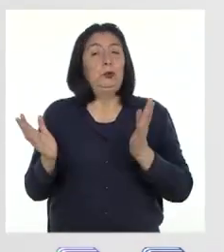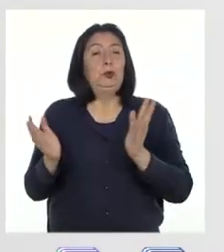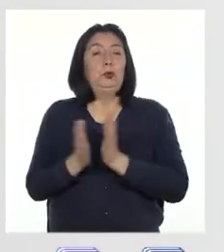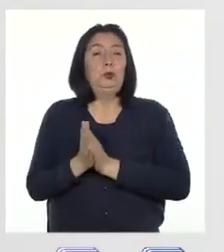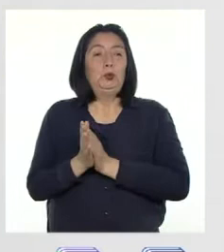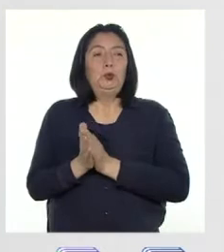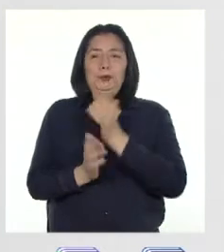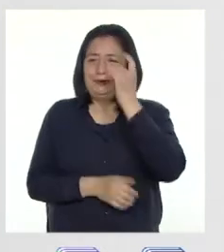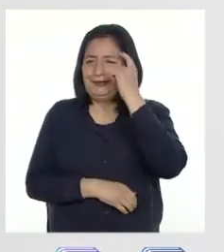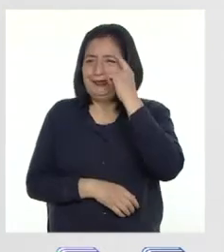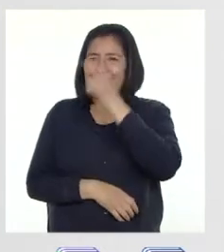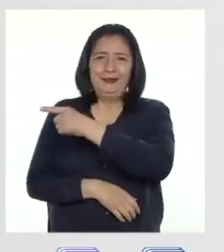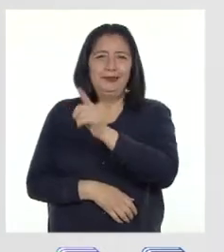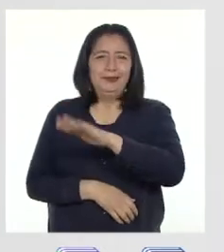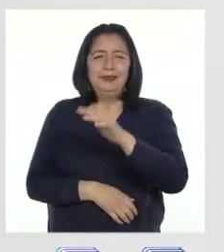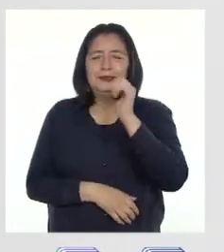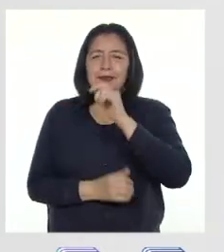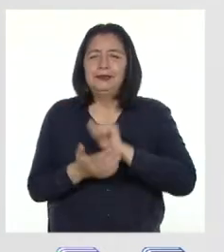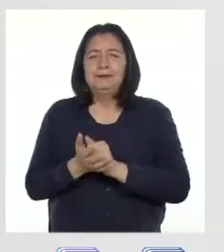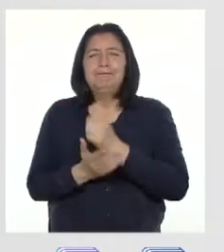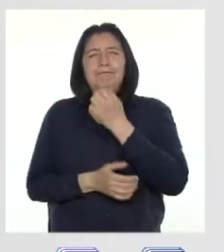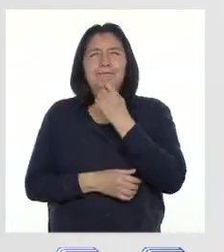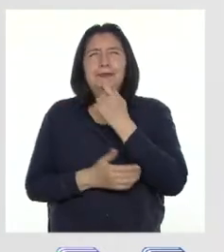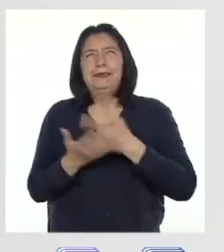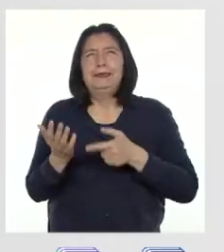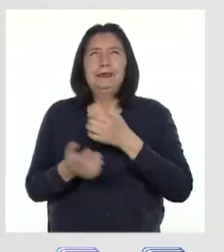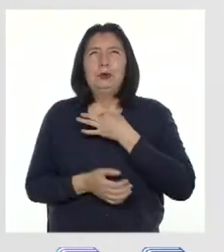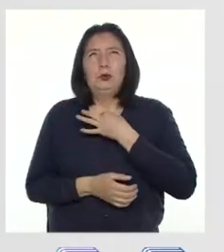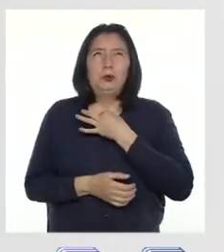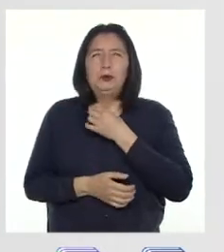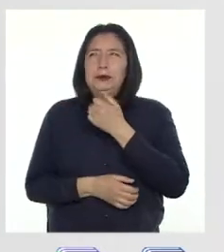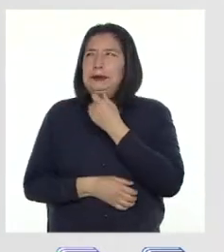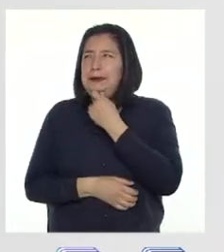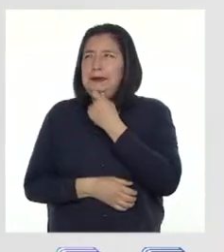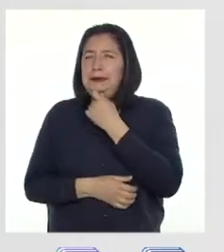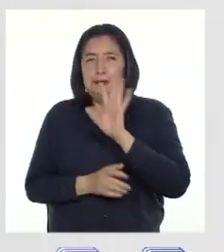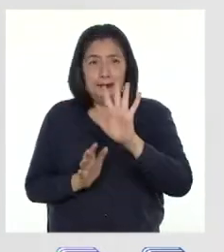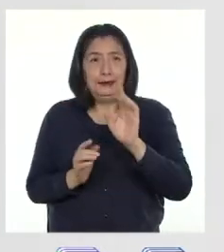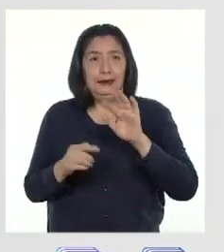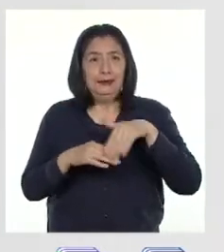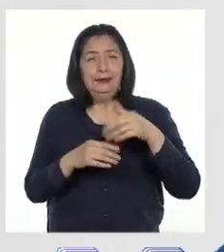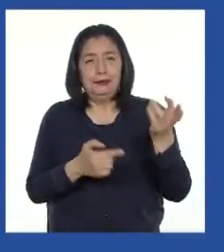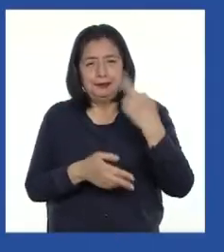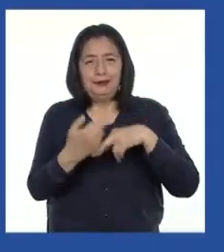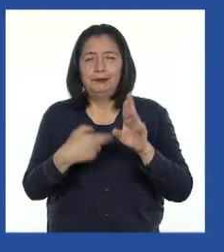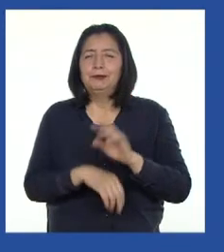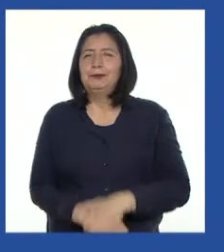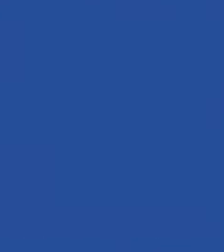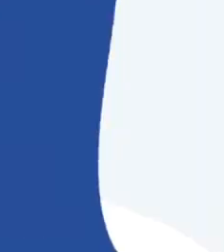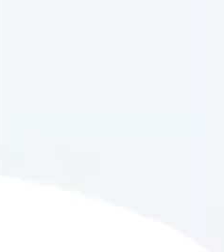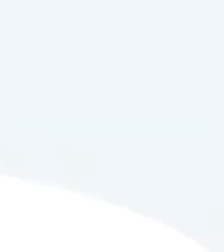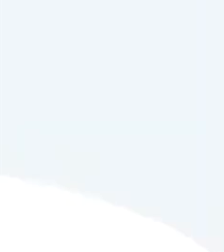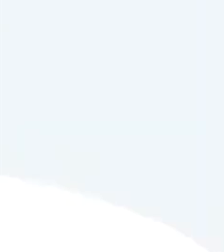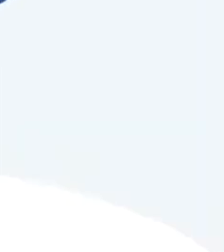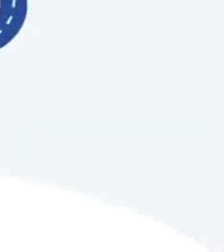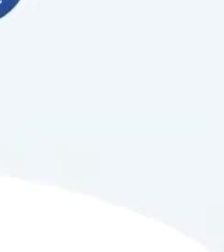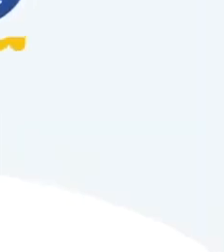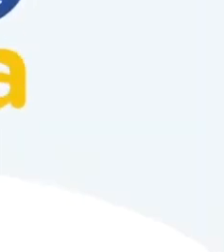Uy, pensemos, chicos y chicas. Qué curiosidad. Enseguida volvemos.